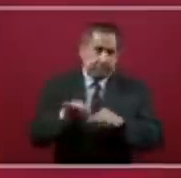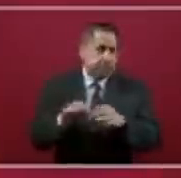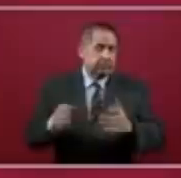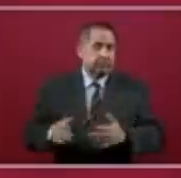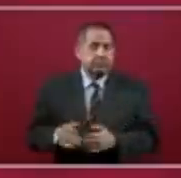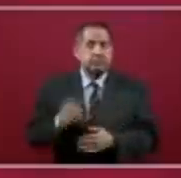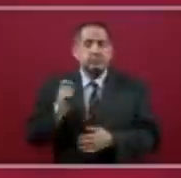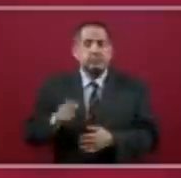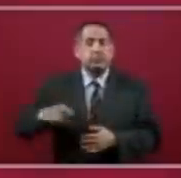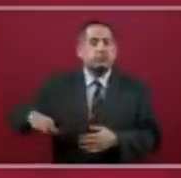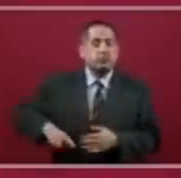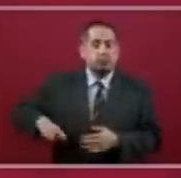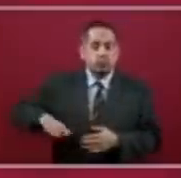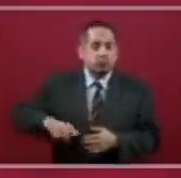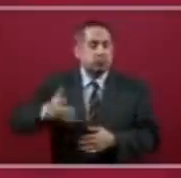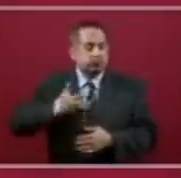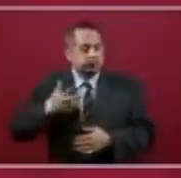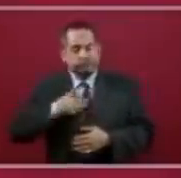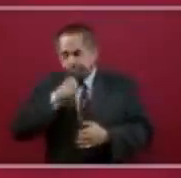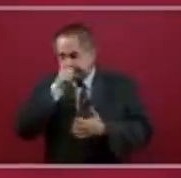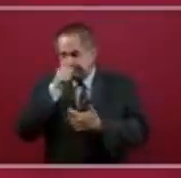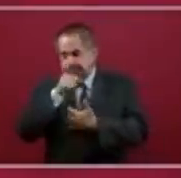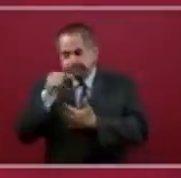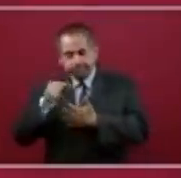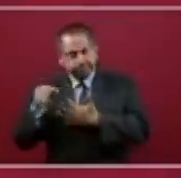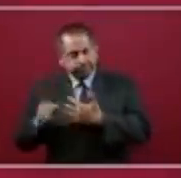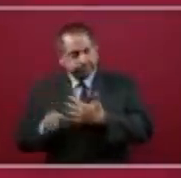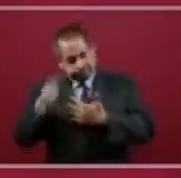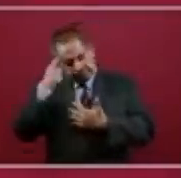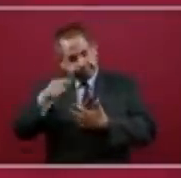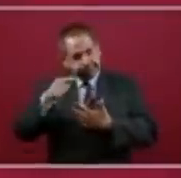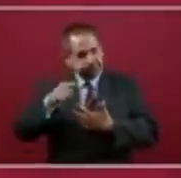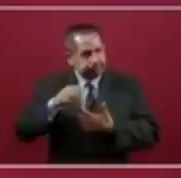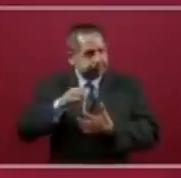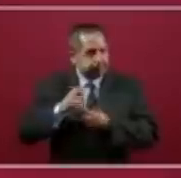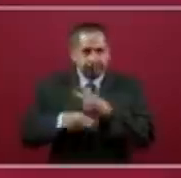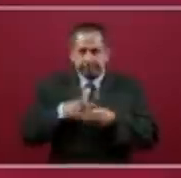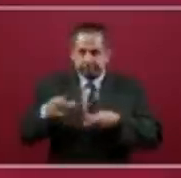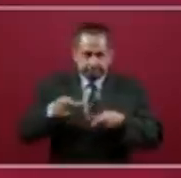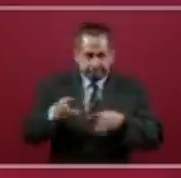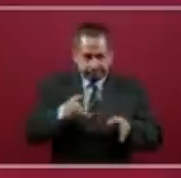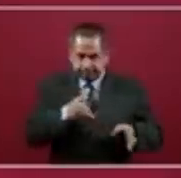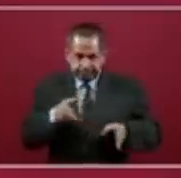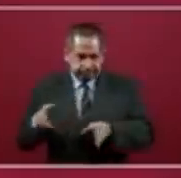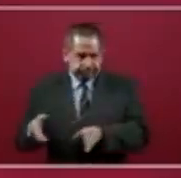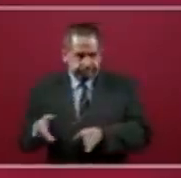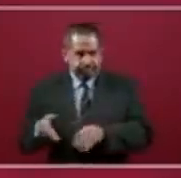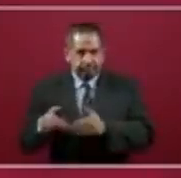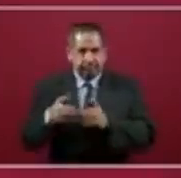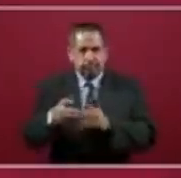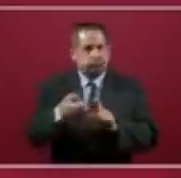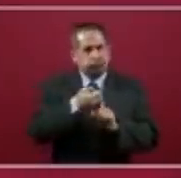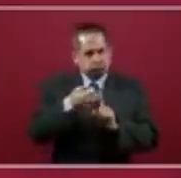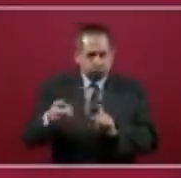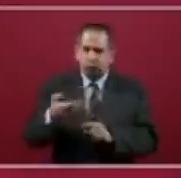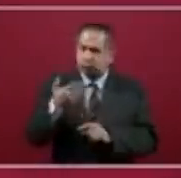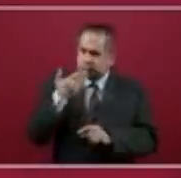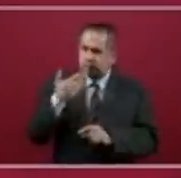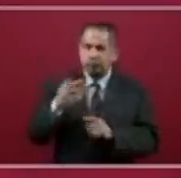el Estado cuenta con instrumentos para lograr un desarrollo